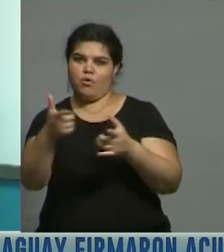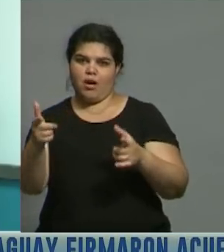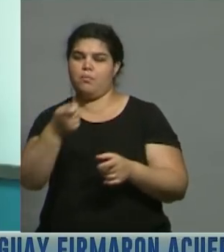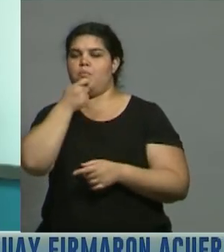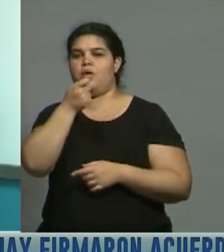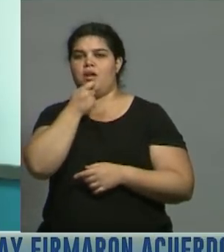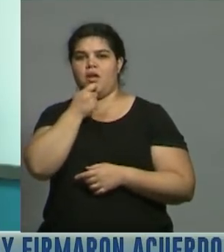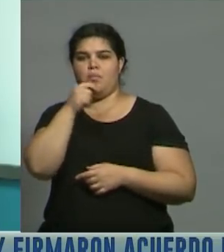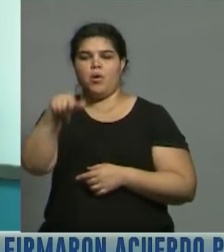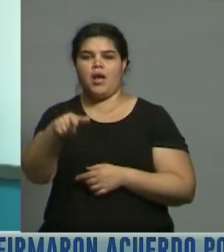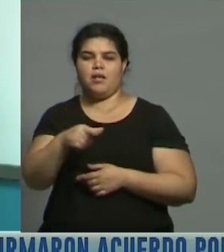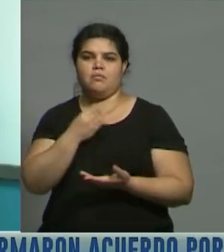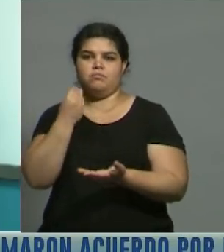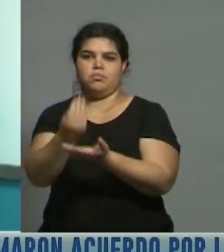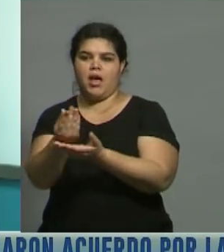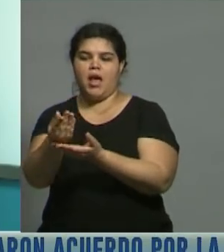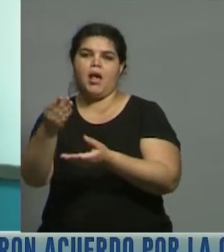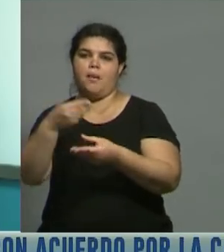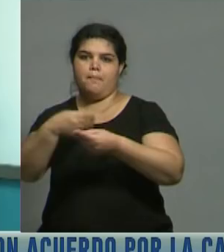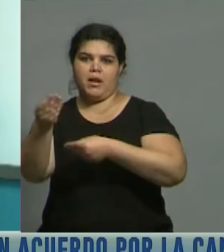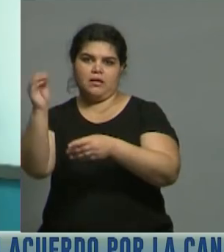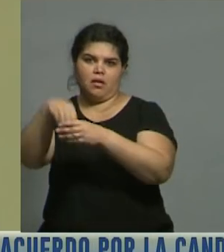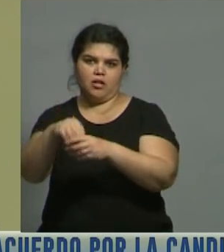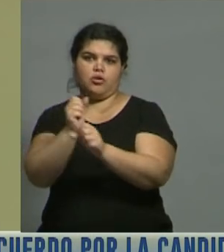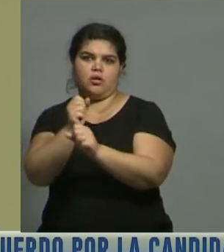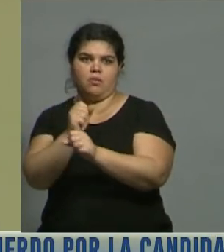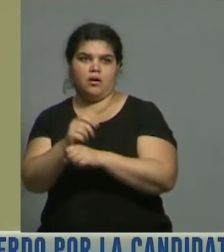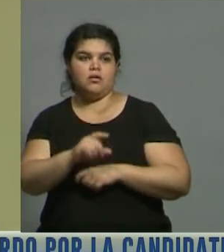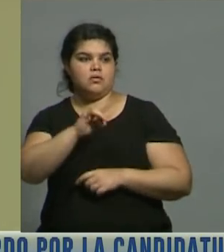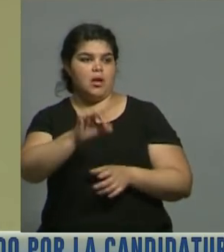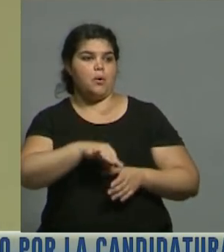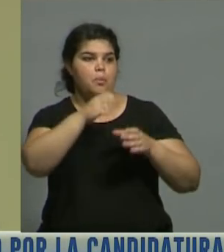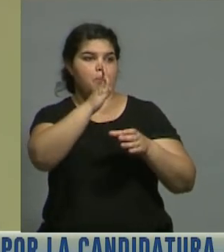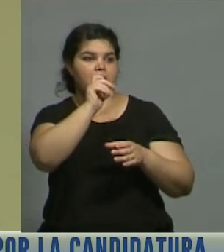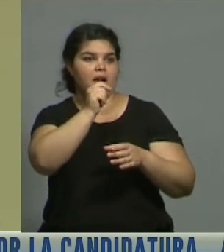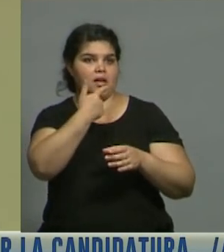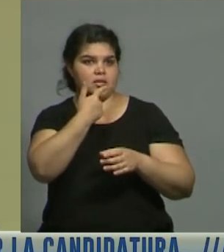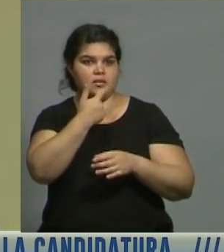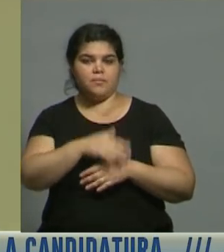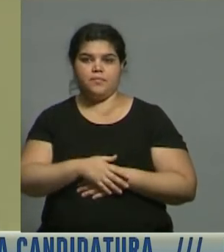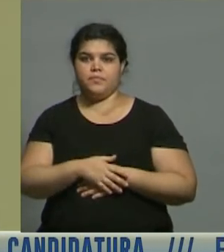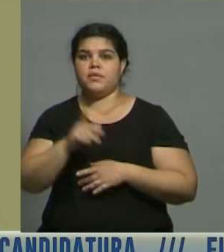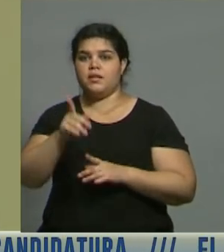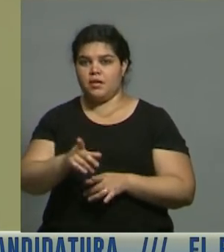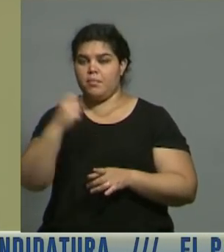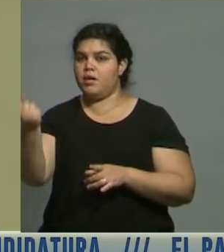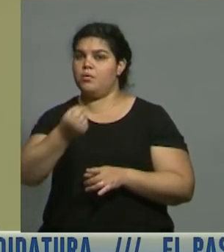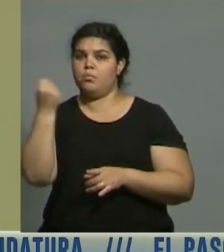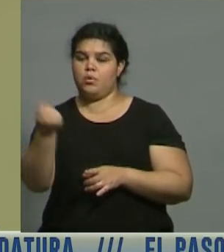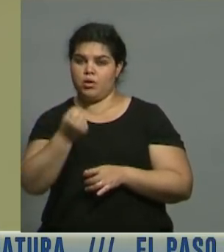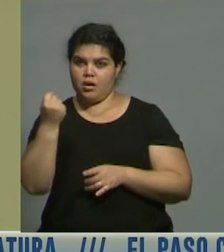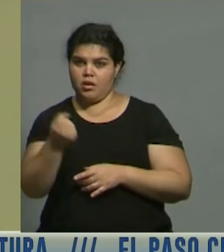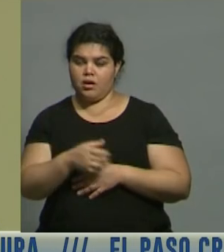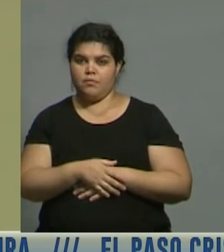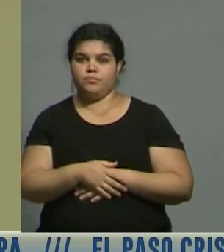famosas pasantías, que es muy habitual en nuestra provincia. Exacto, las becas. Y también justamente es importante que cierta parte